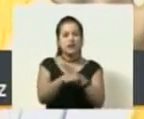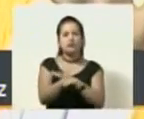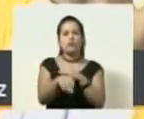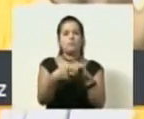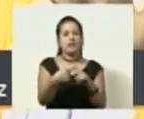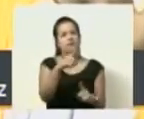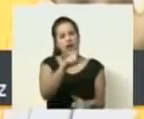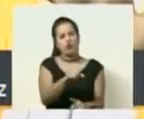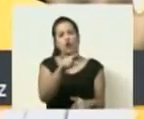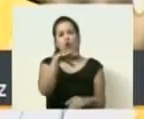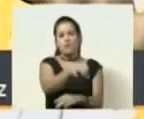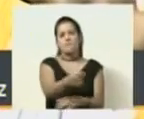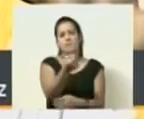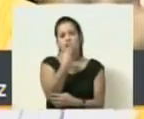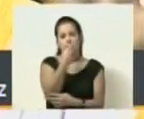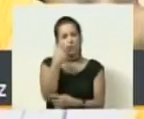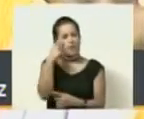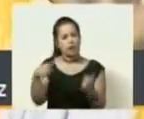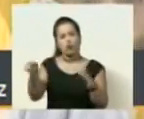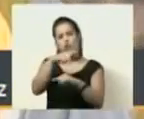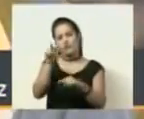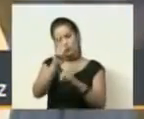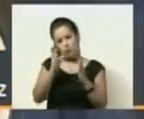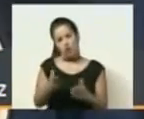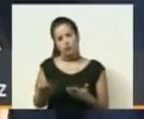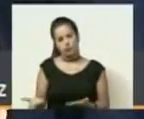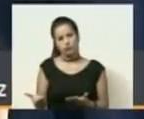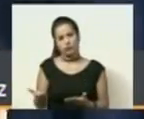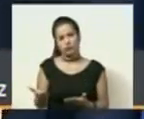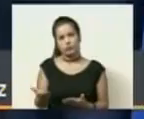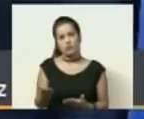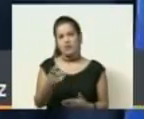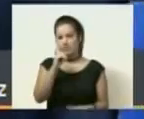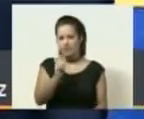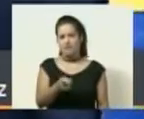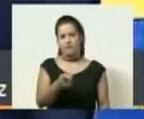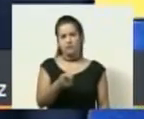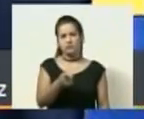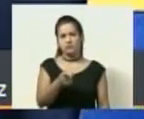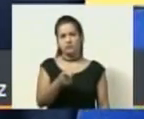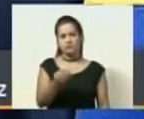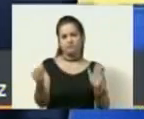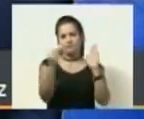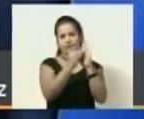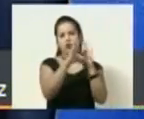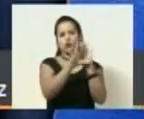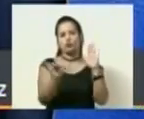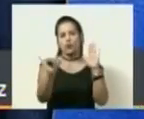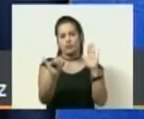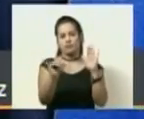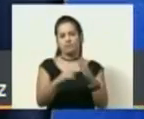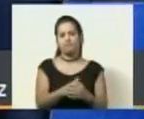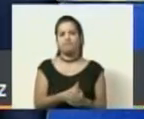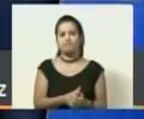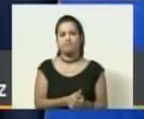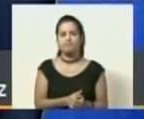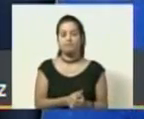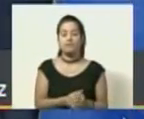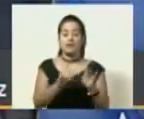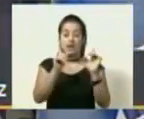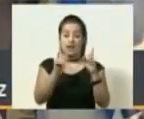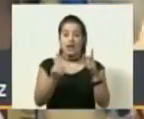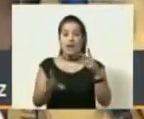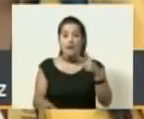los medicamentos de toda la población venezolana. Esto debe llevarse a lo que es el proceso constituyente. De la misma